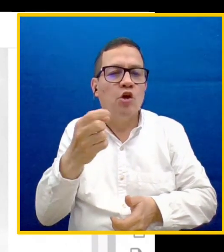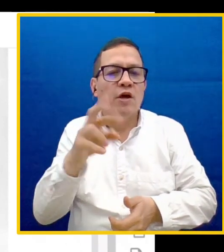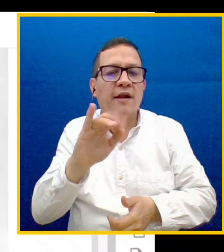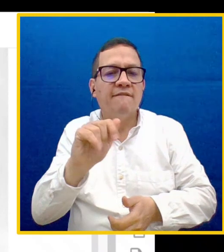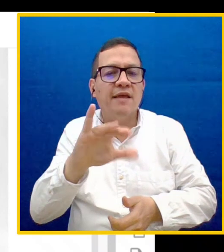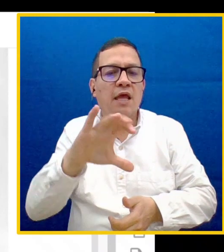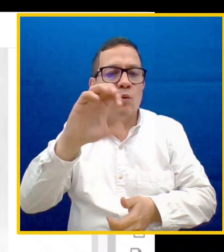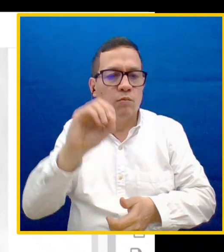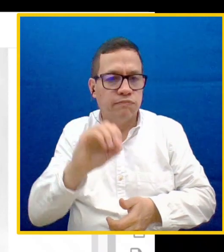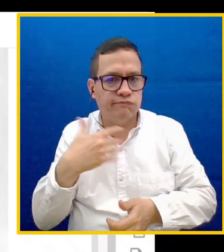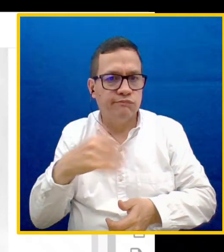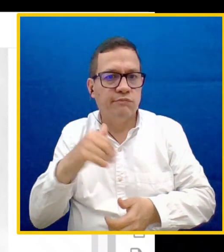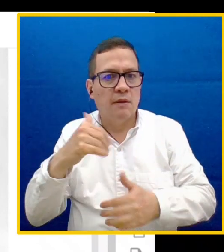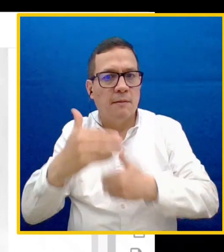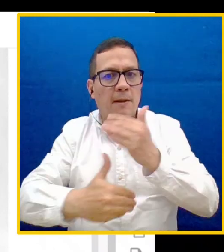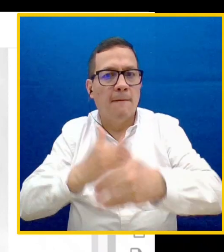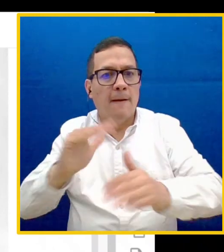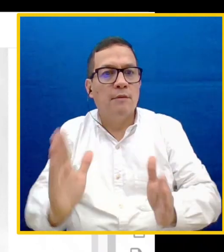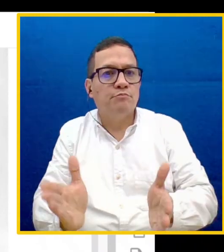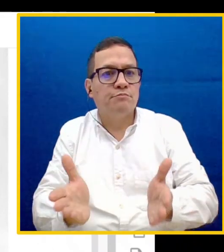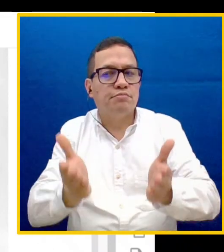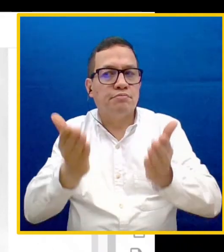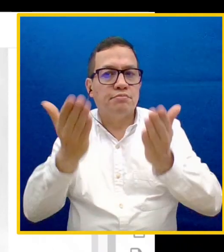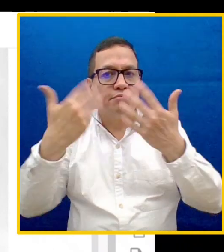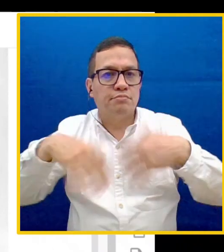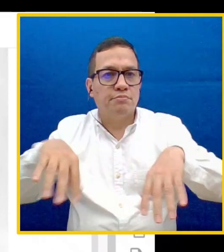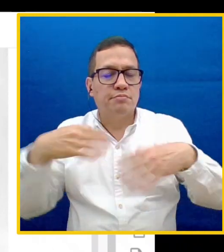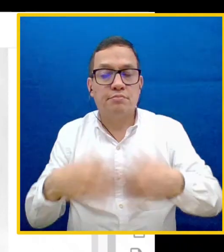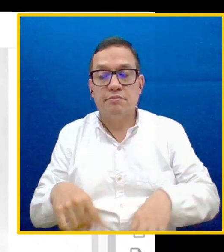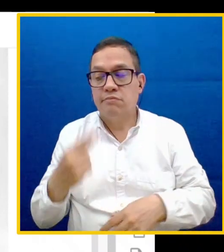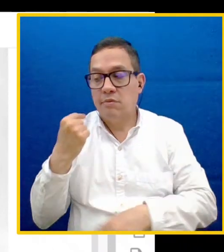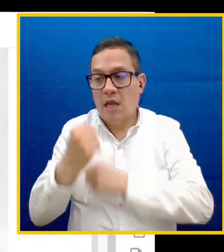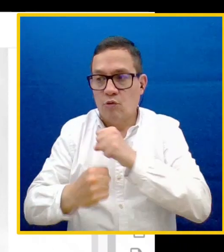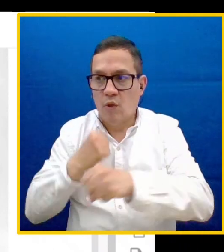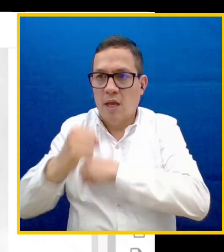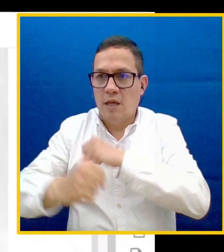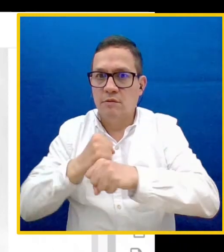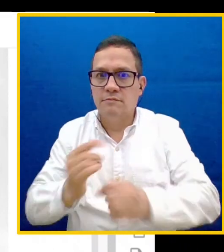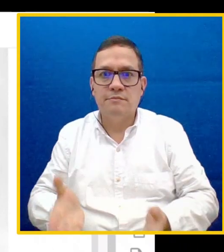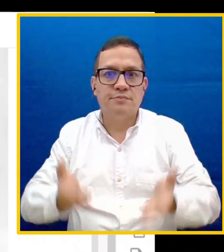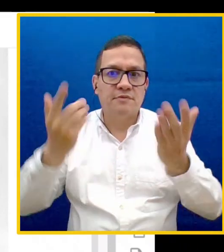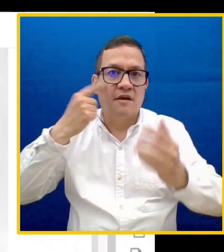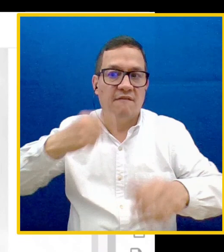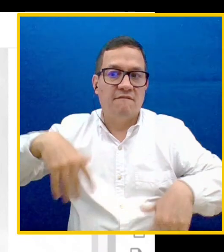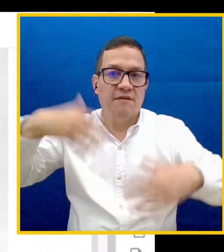importancia se fue incrementando vertiginosamente en los últimos años.